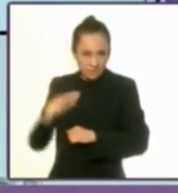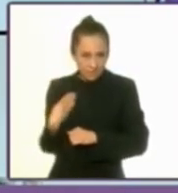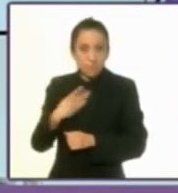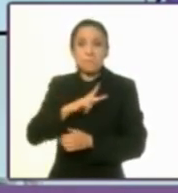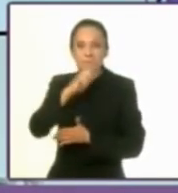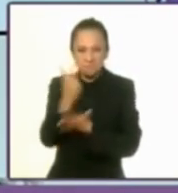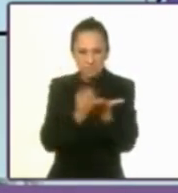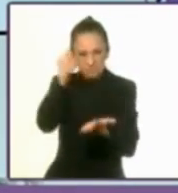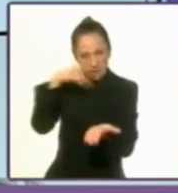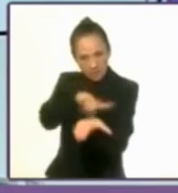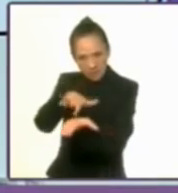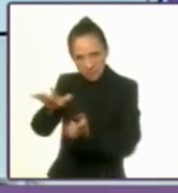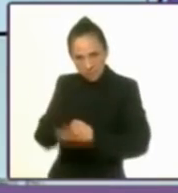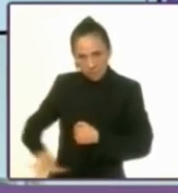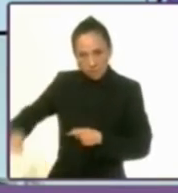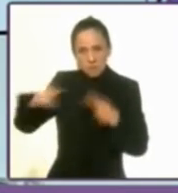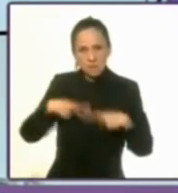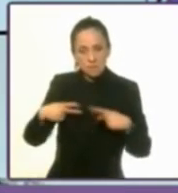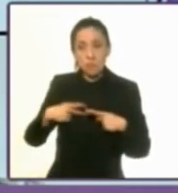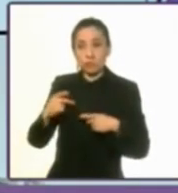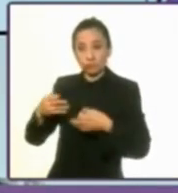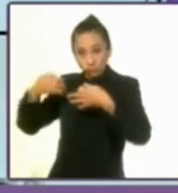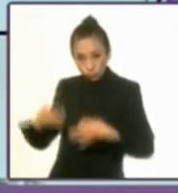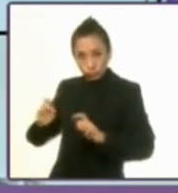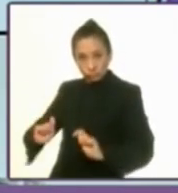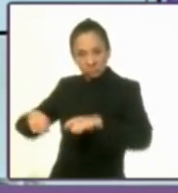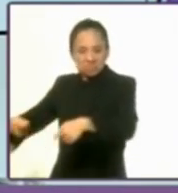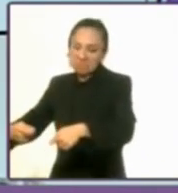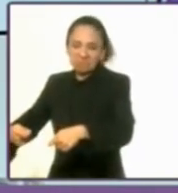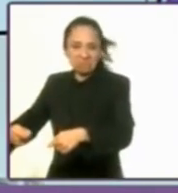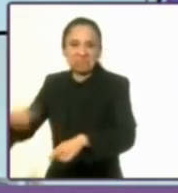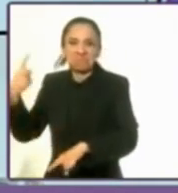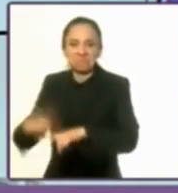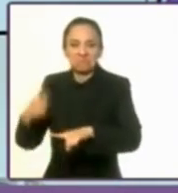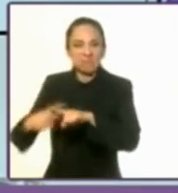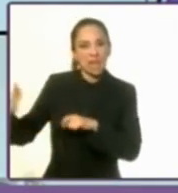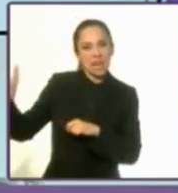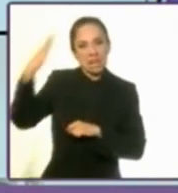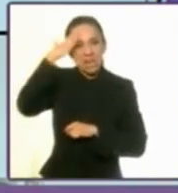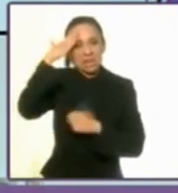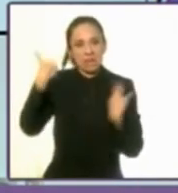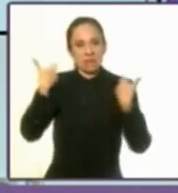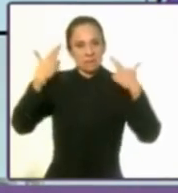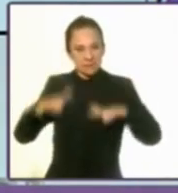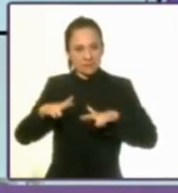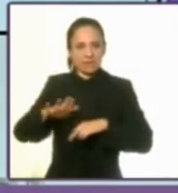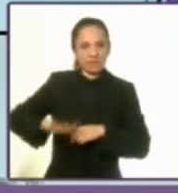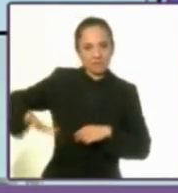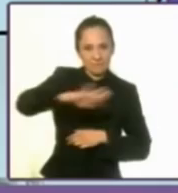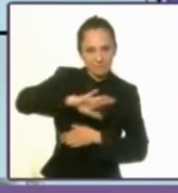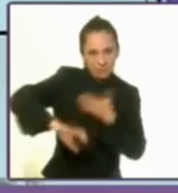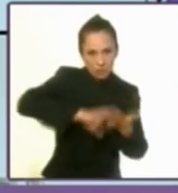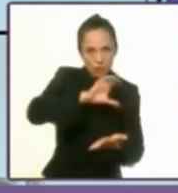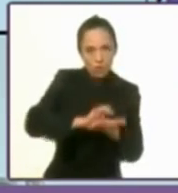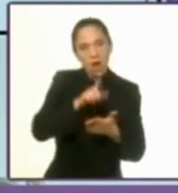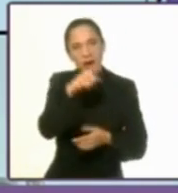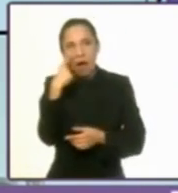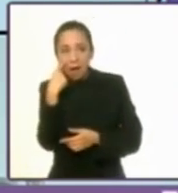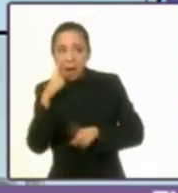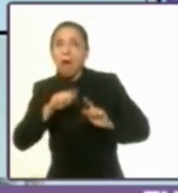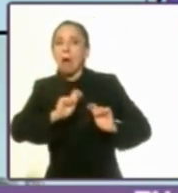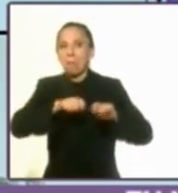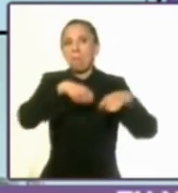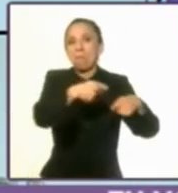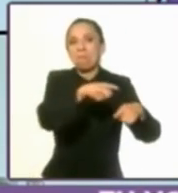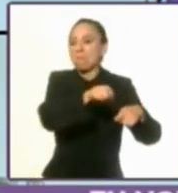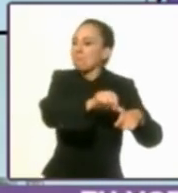a quien más lo necesitan porque se asignan además a través de líderes y de representantes de colonia y se condicionan a través de ellos por eso